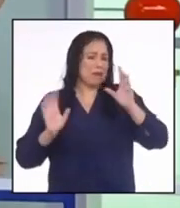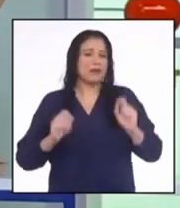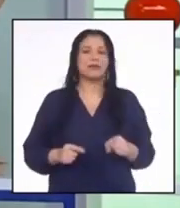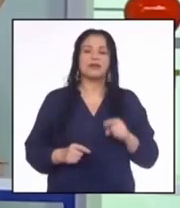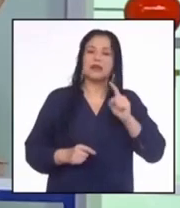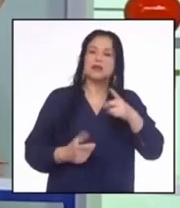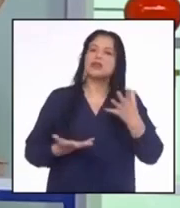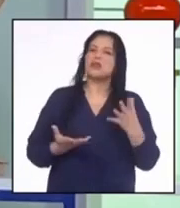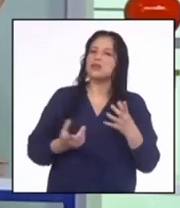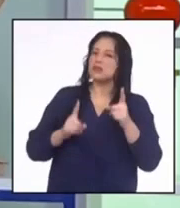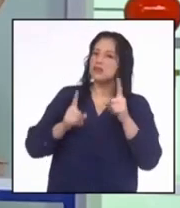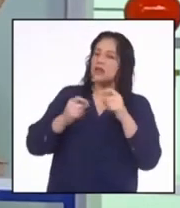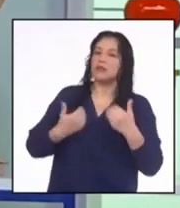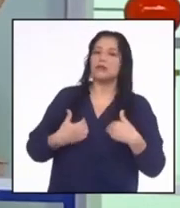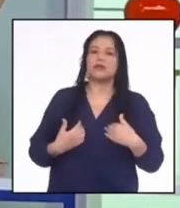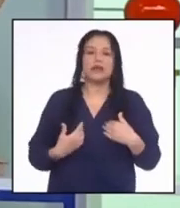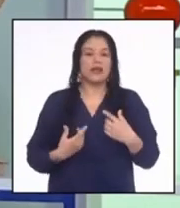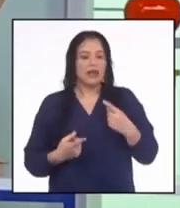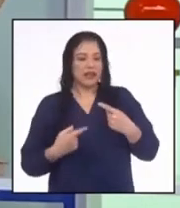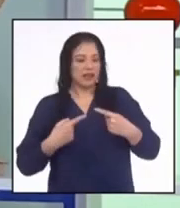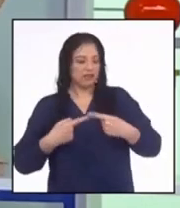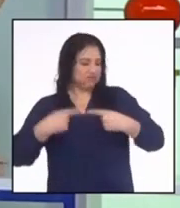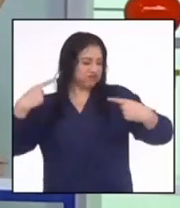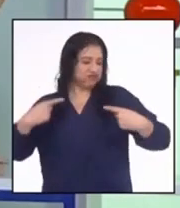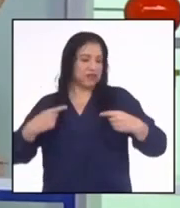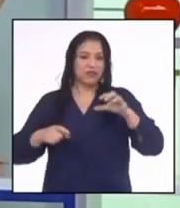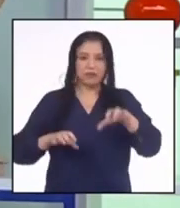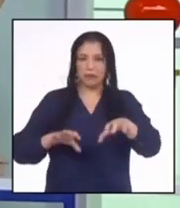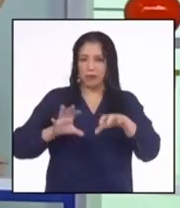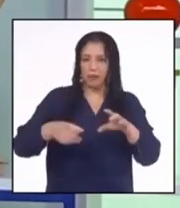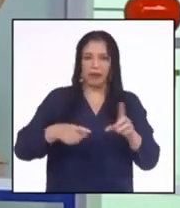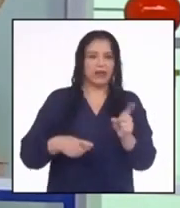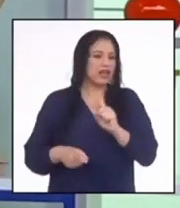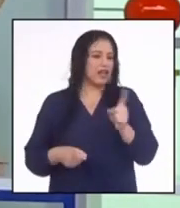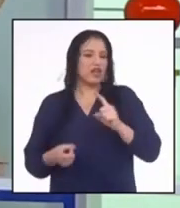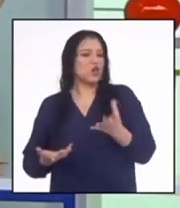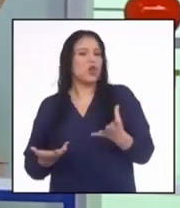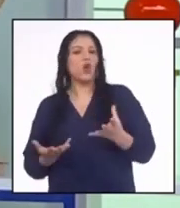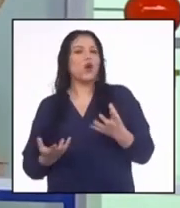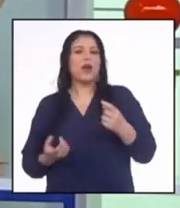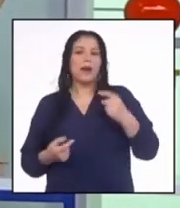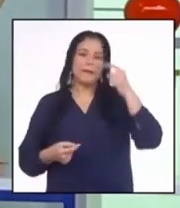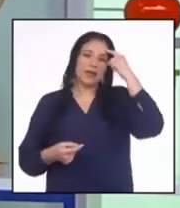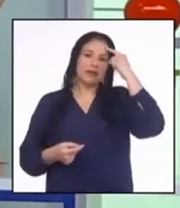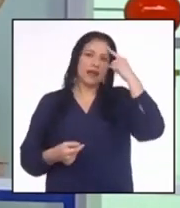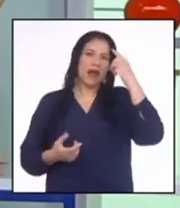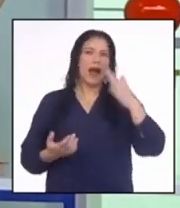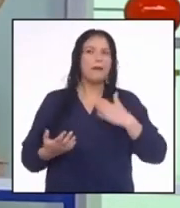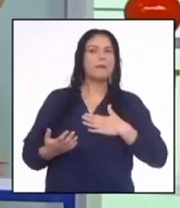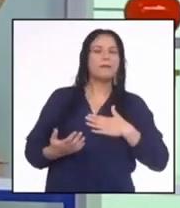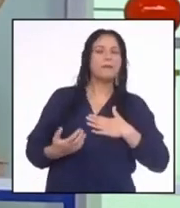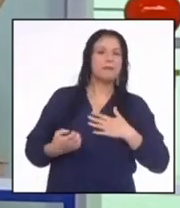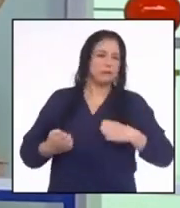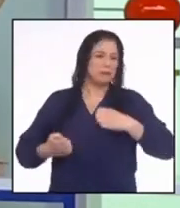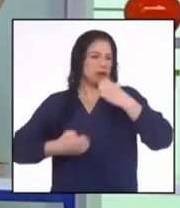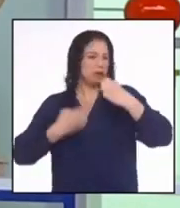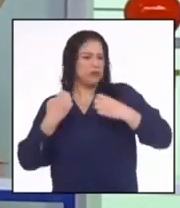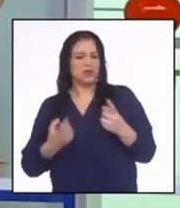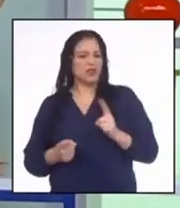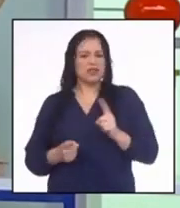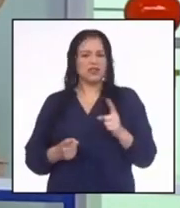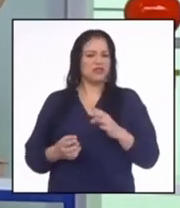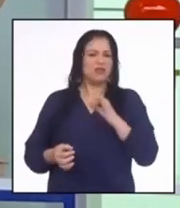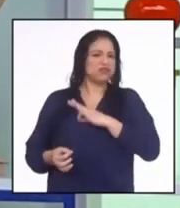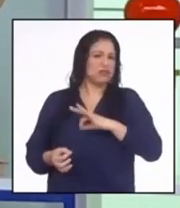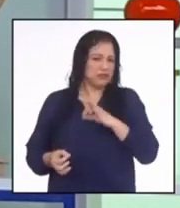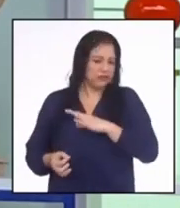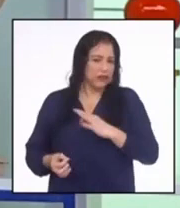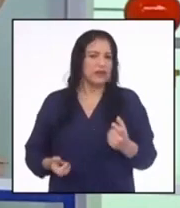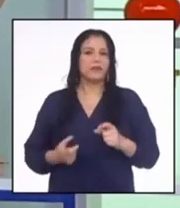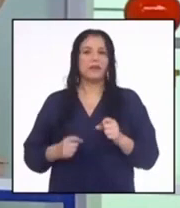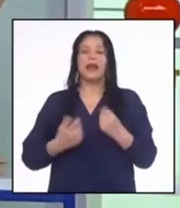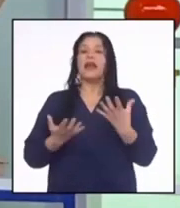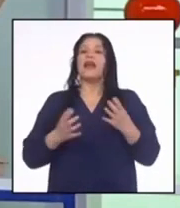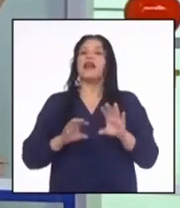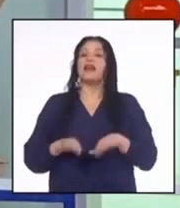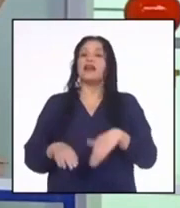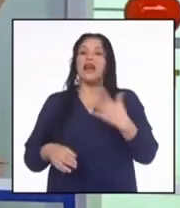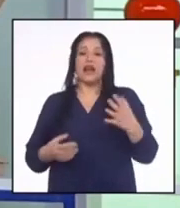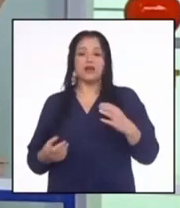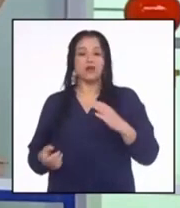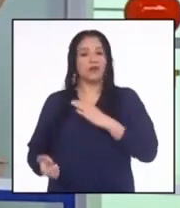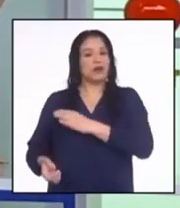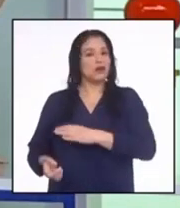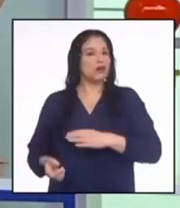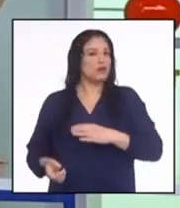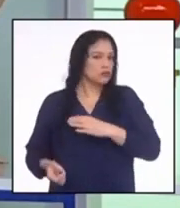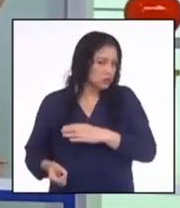la contradicción entre las partes, la disconformidad en cálculos emocionales de una de las partes, la generación de una